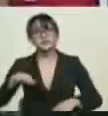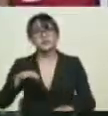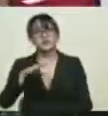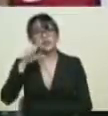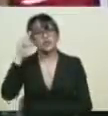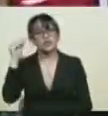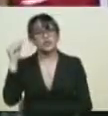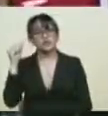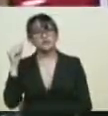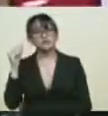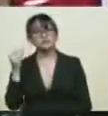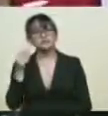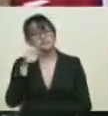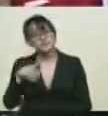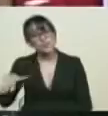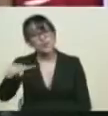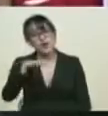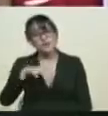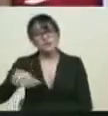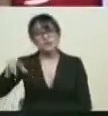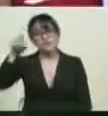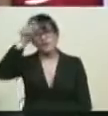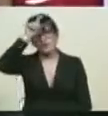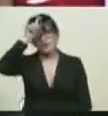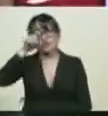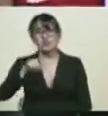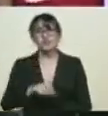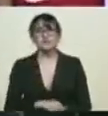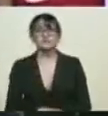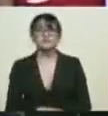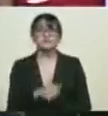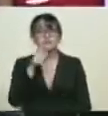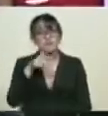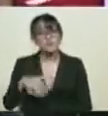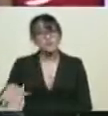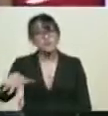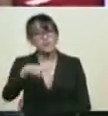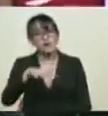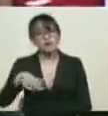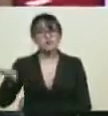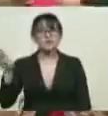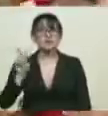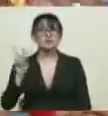Dios creador para el pueblo de Falcón, para el pueblo de Venezuela.